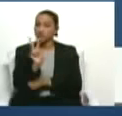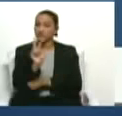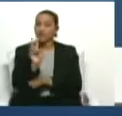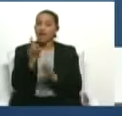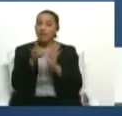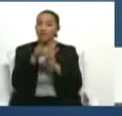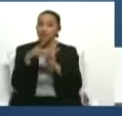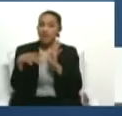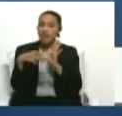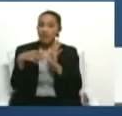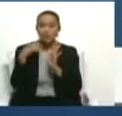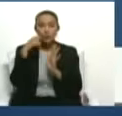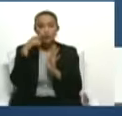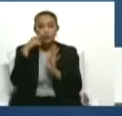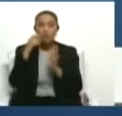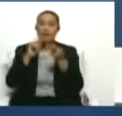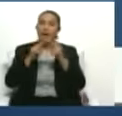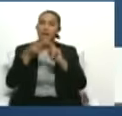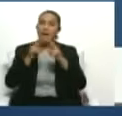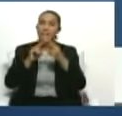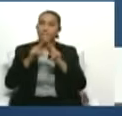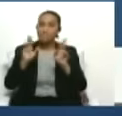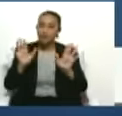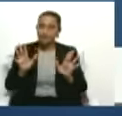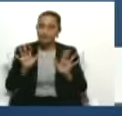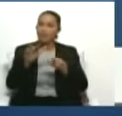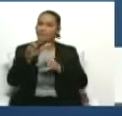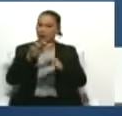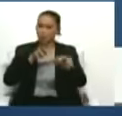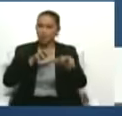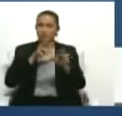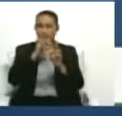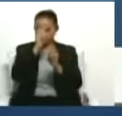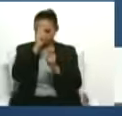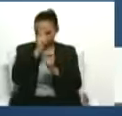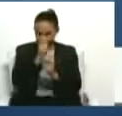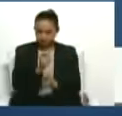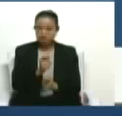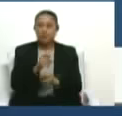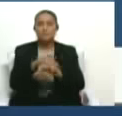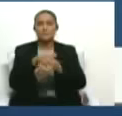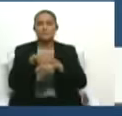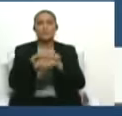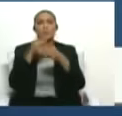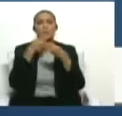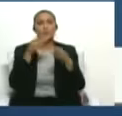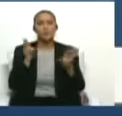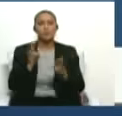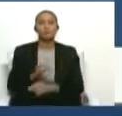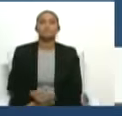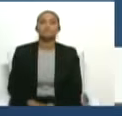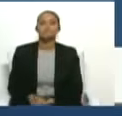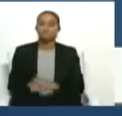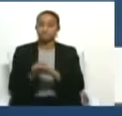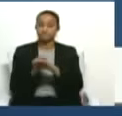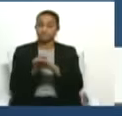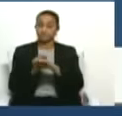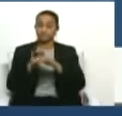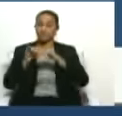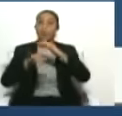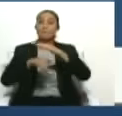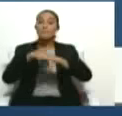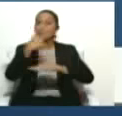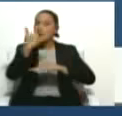nuestro país, así reconocido por las grandes mayorías. Un programa muy especial que ha tenido